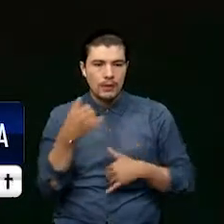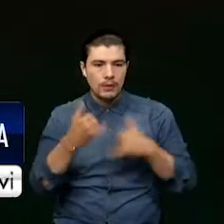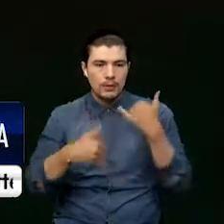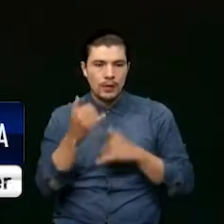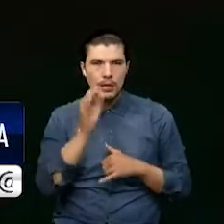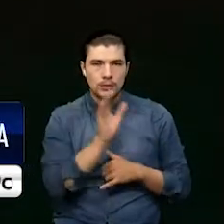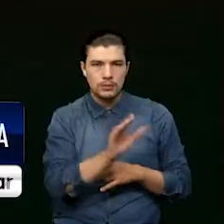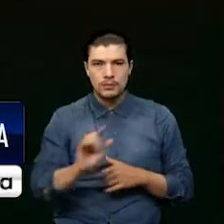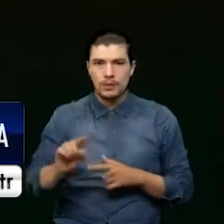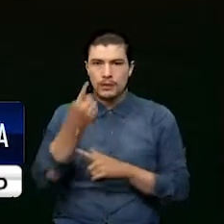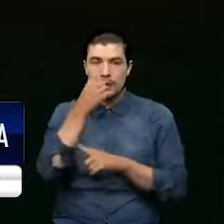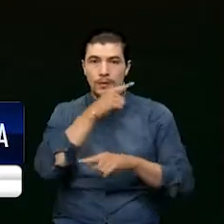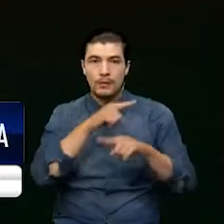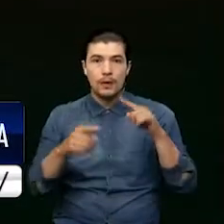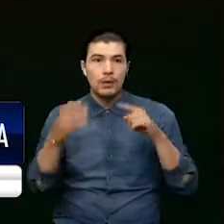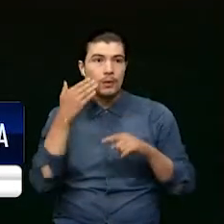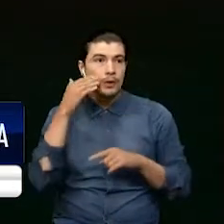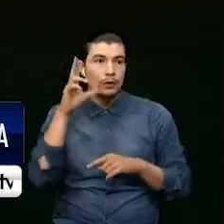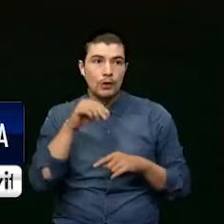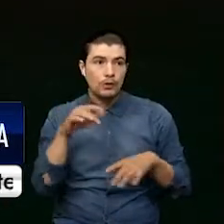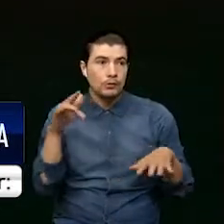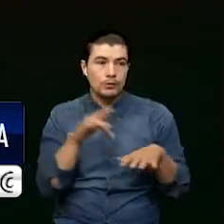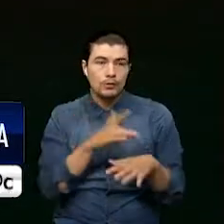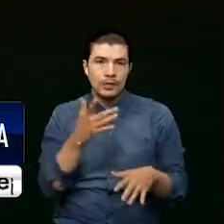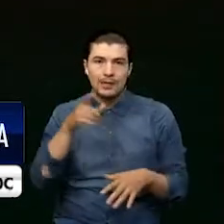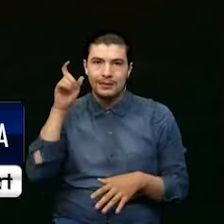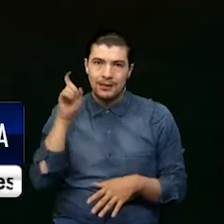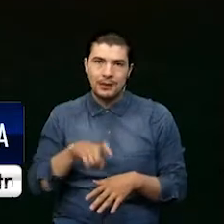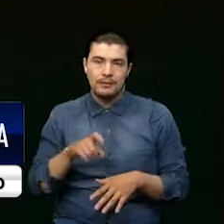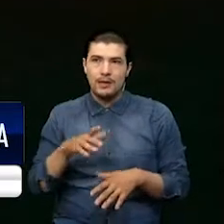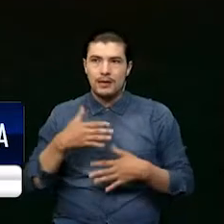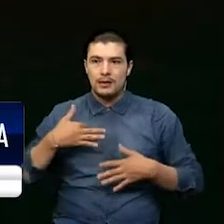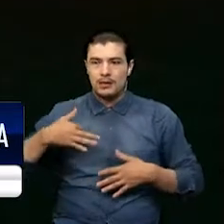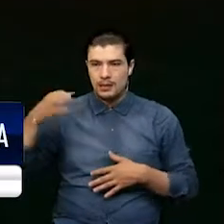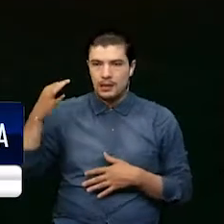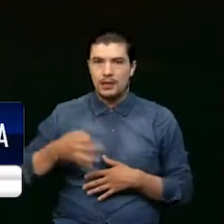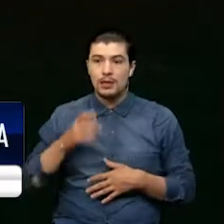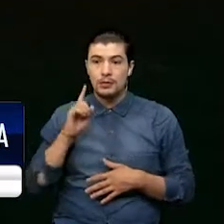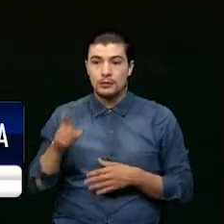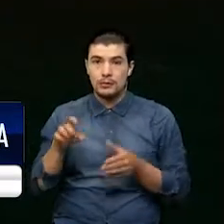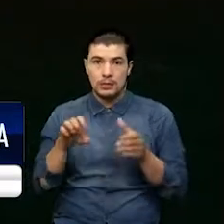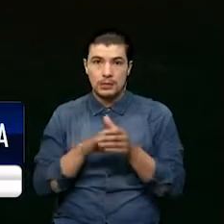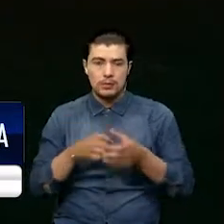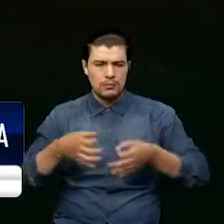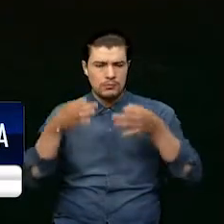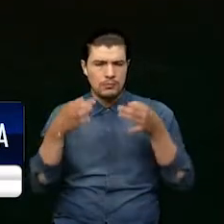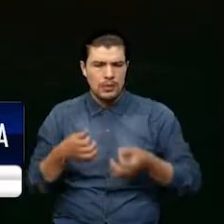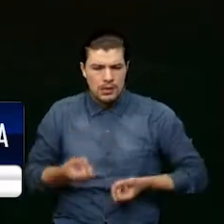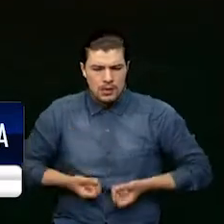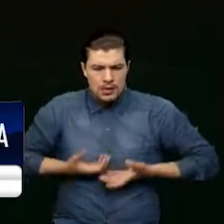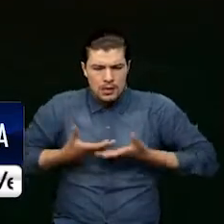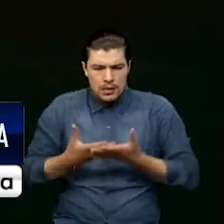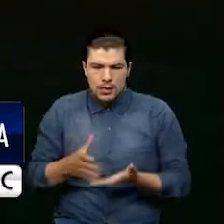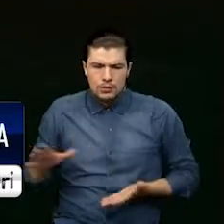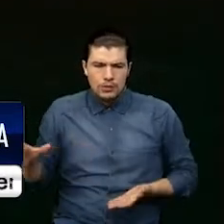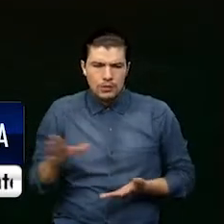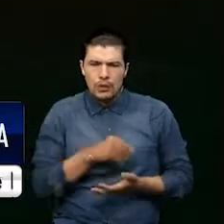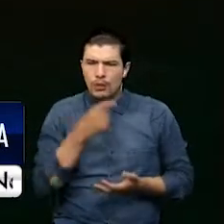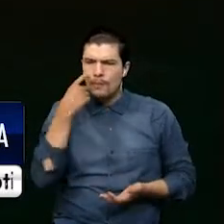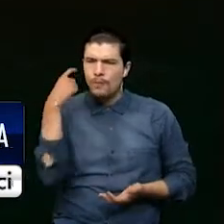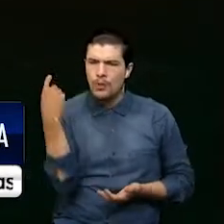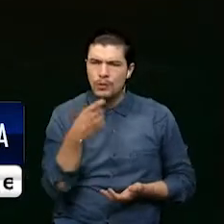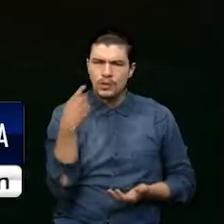pero cuando no le toca ganar alguno tiene que tener tener la dignidad que tuvo el equipo de entregarse por completo de ir a buscar el